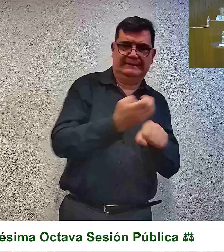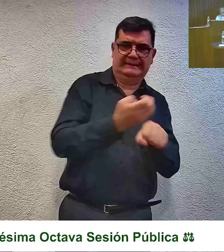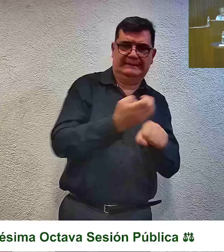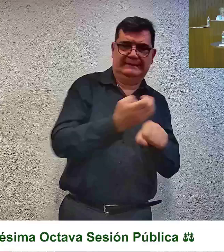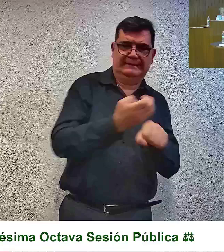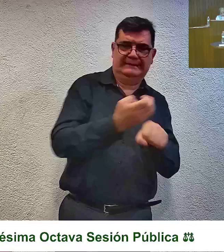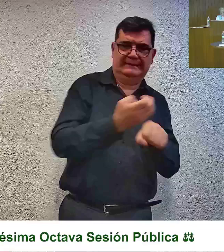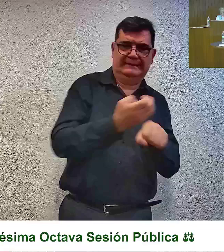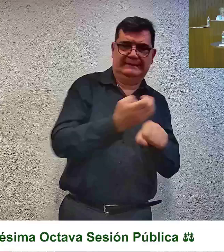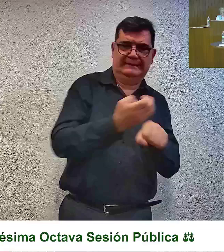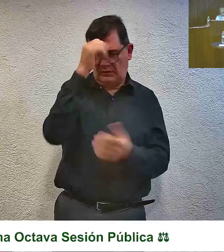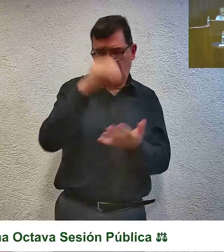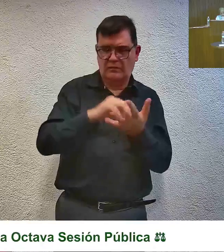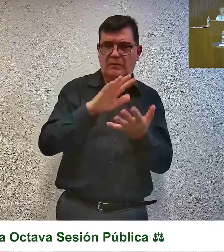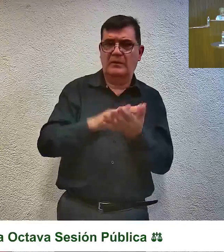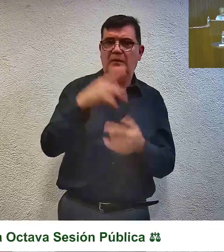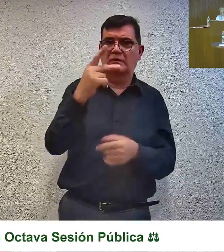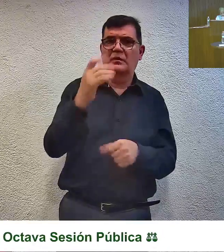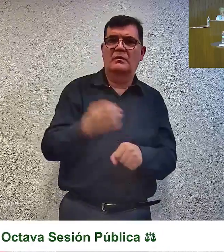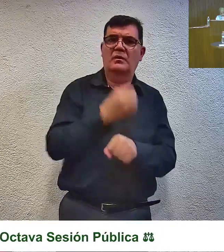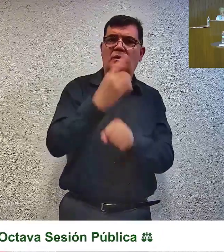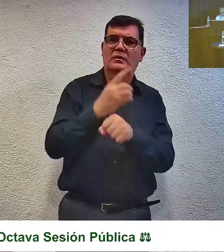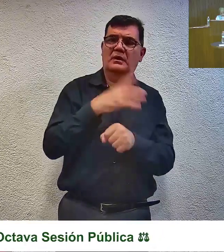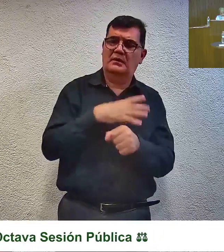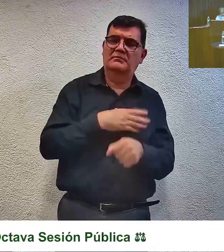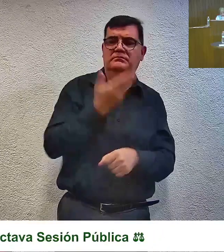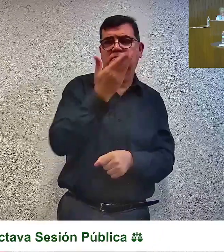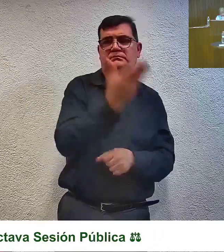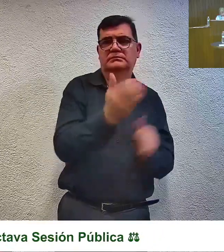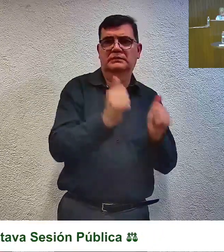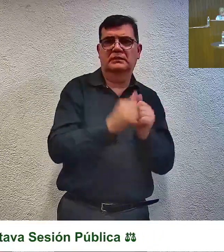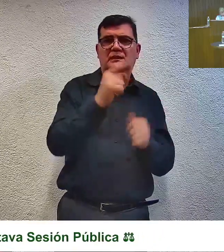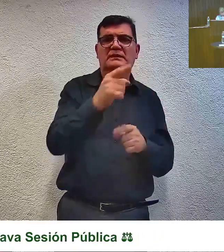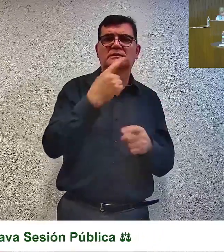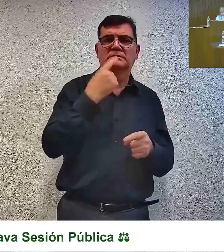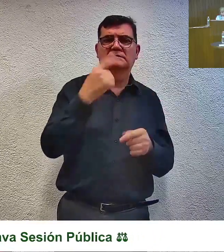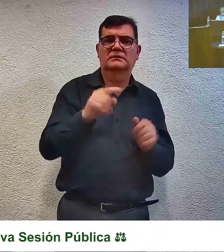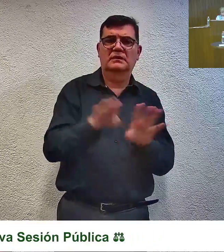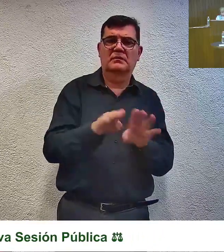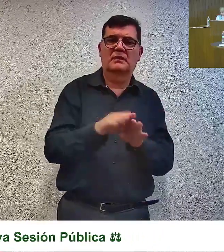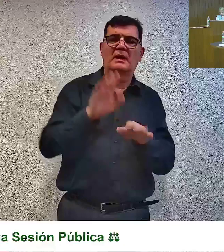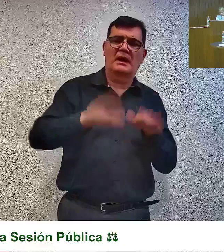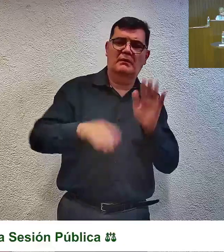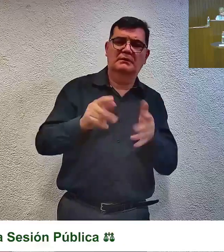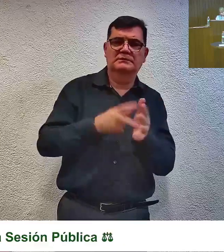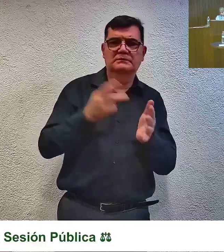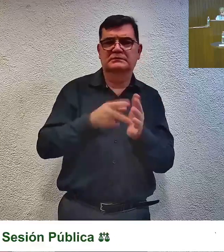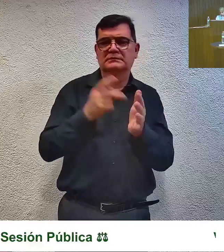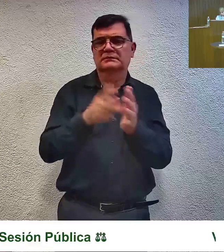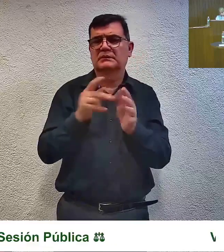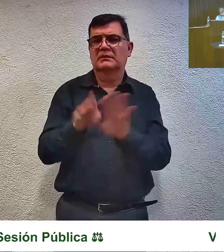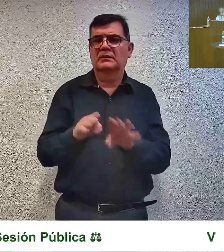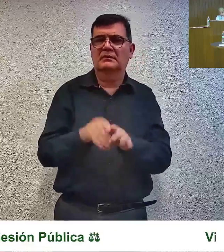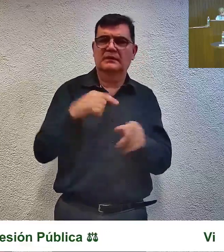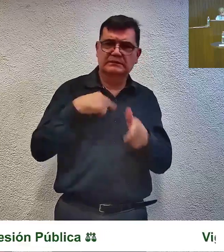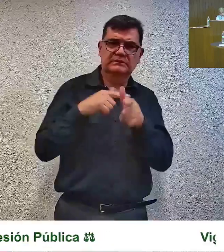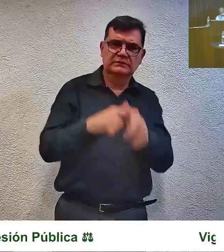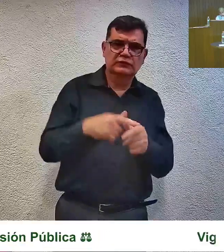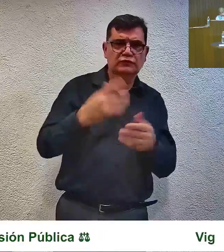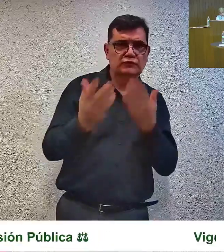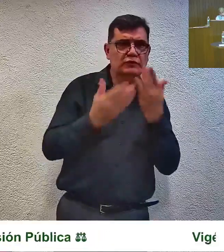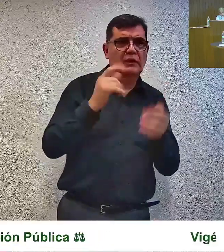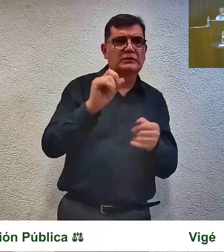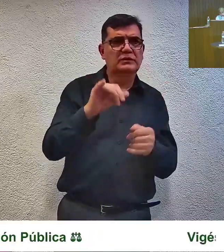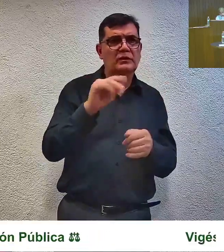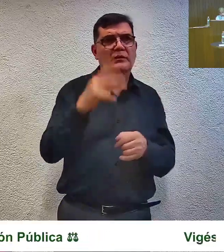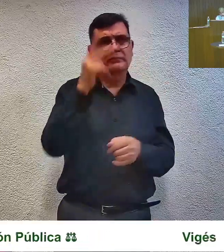dicho acuerdo se determinó que en su oportunidad se solicitara a la quejosa comunicara a ese tribunal o conducente sobre el seguimiento de dicha medida